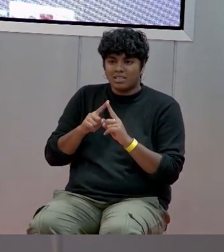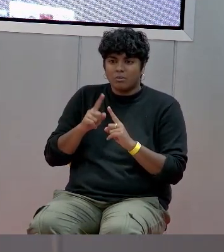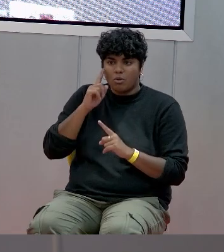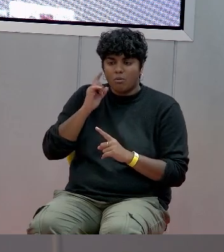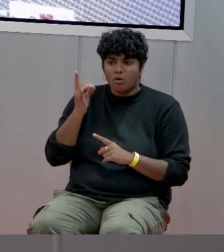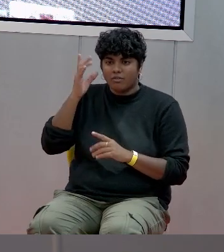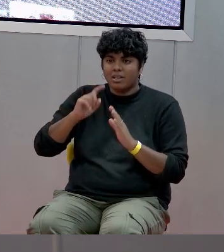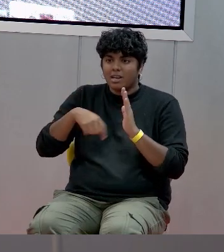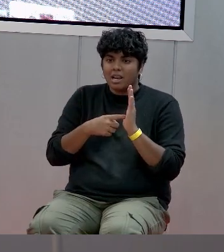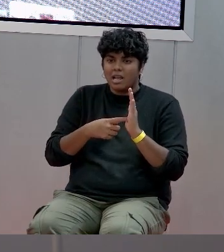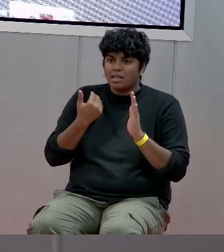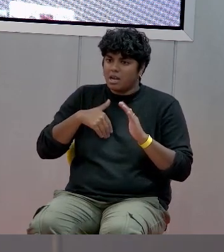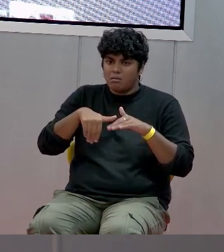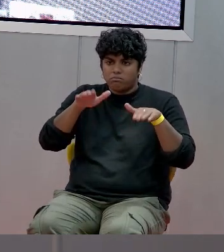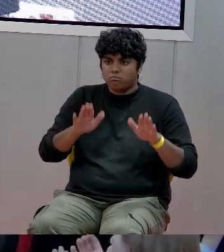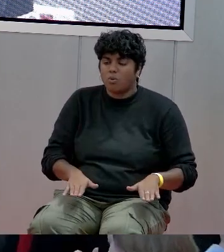caiga. Muchas gracias.